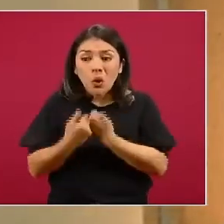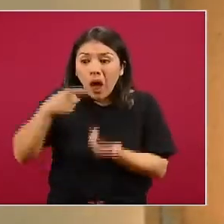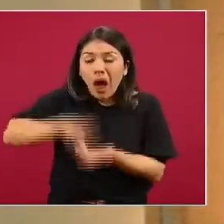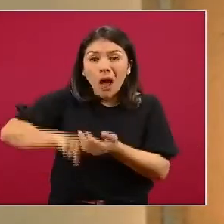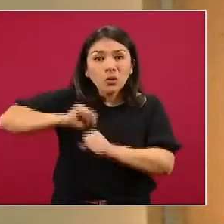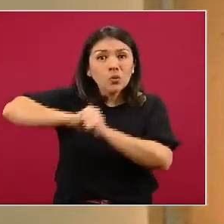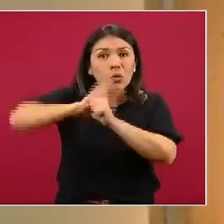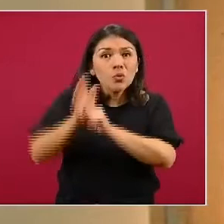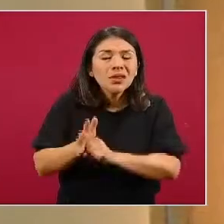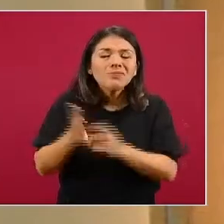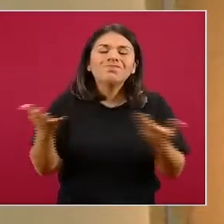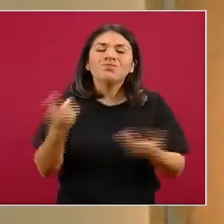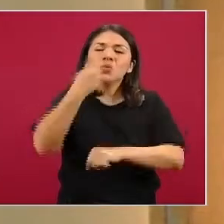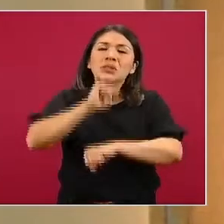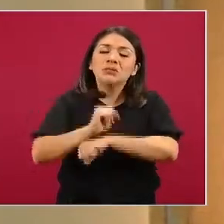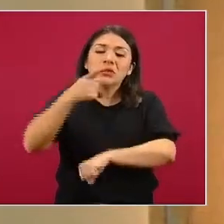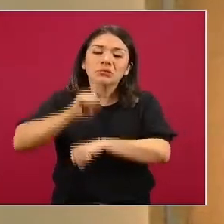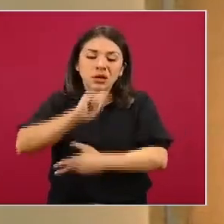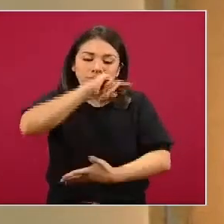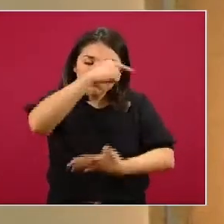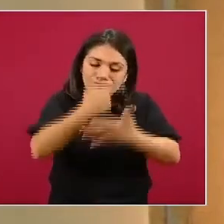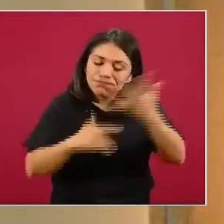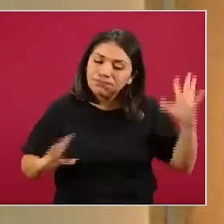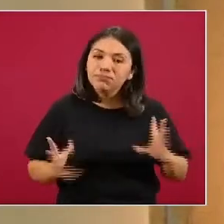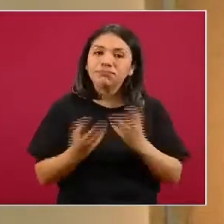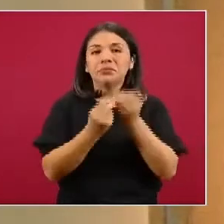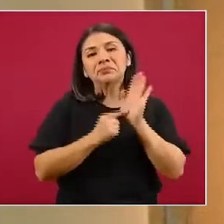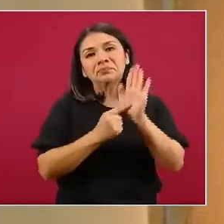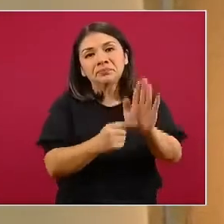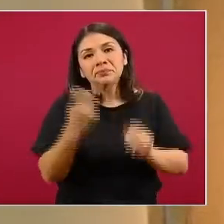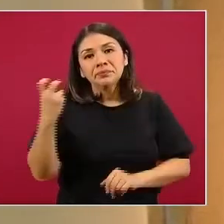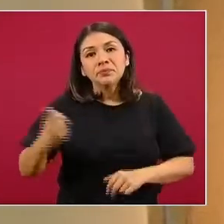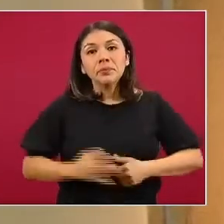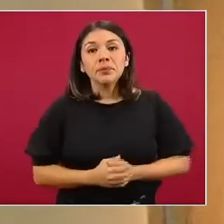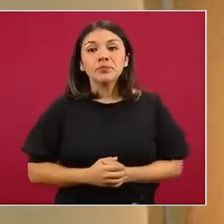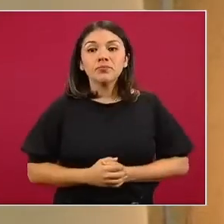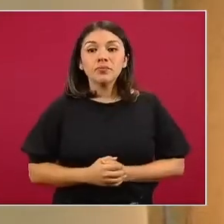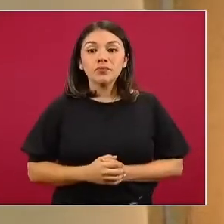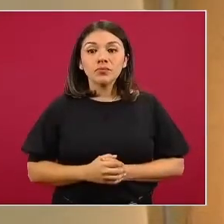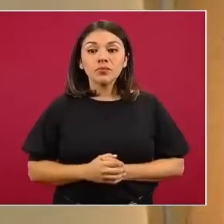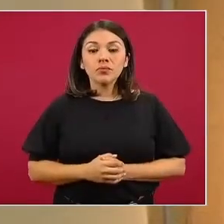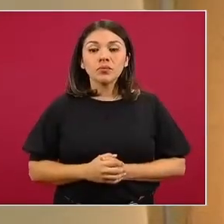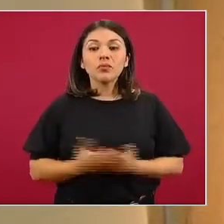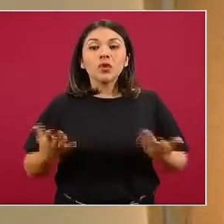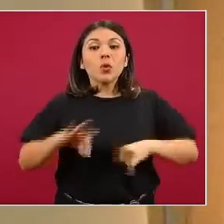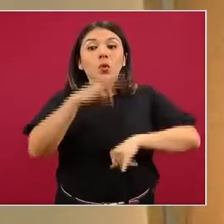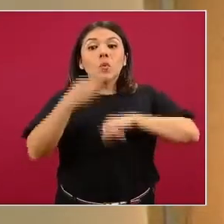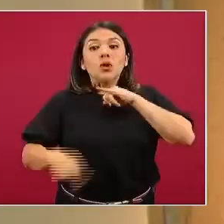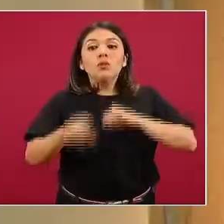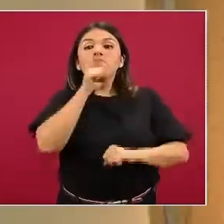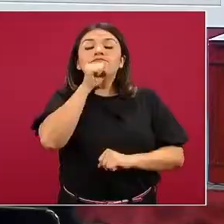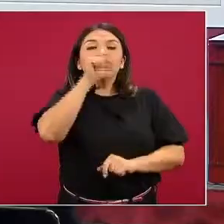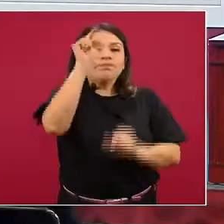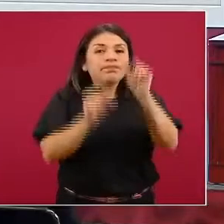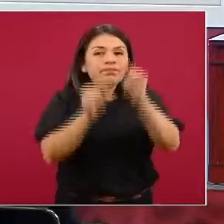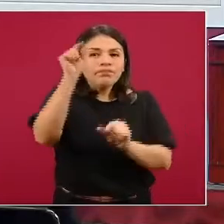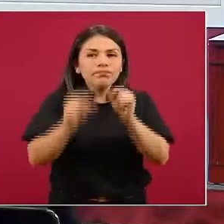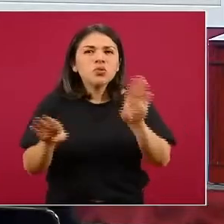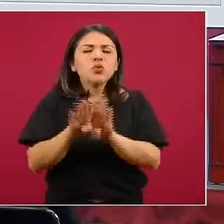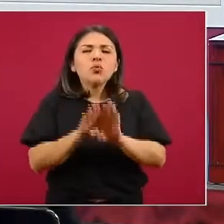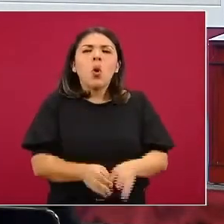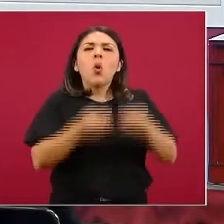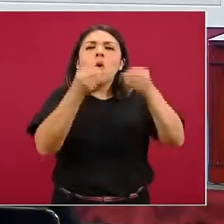COVID-19 cada semana. La siguiente, por favor. Finalmente tenemos las gráficas, las dos gráficas de la